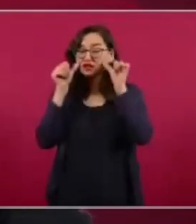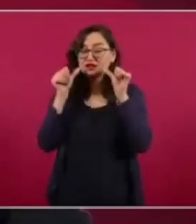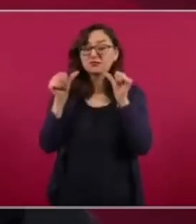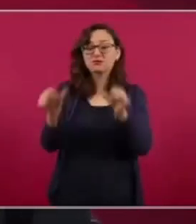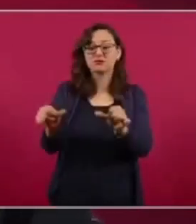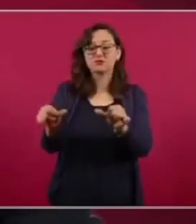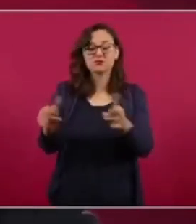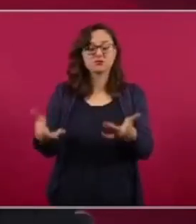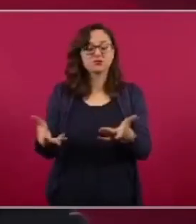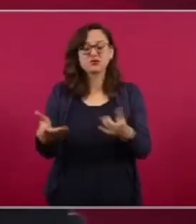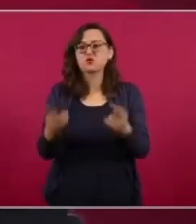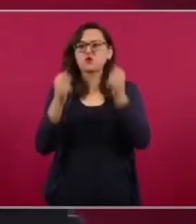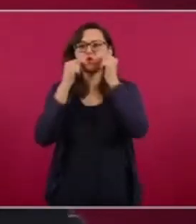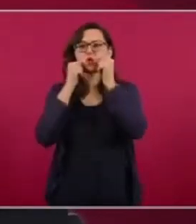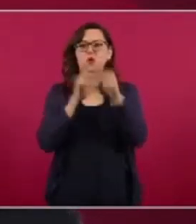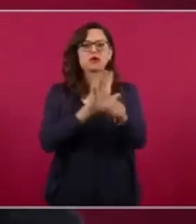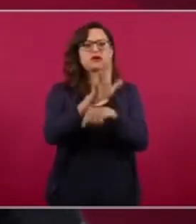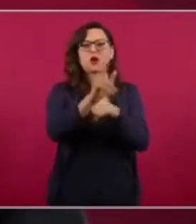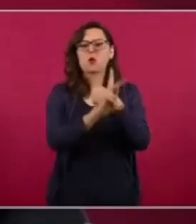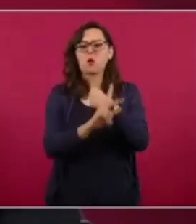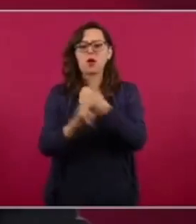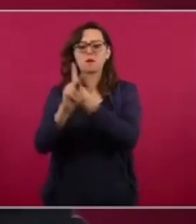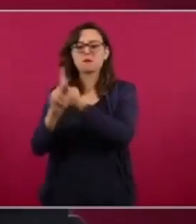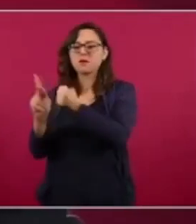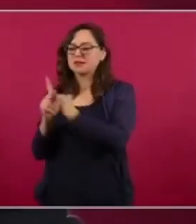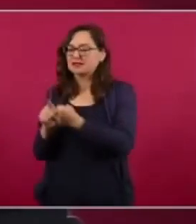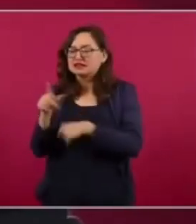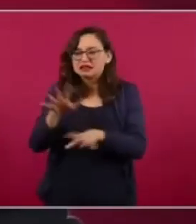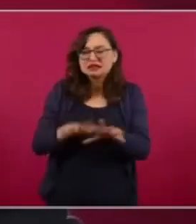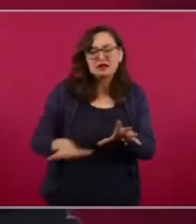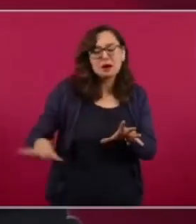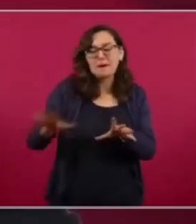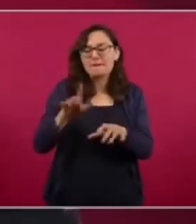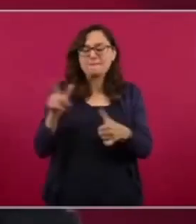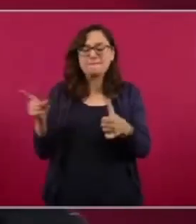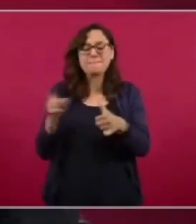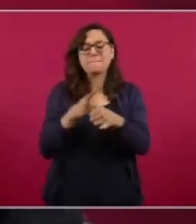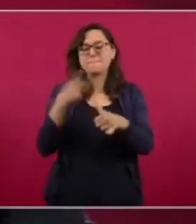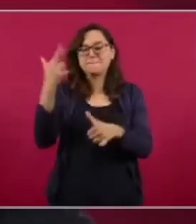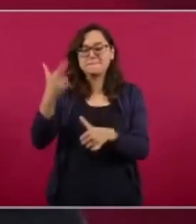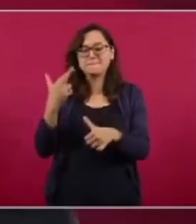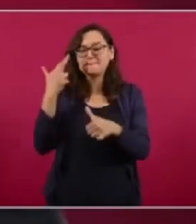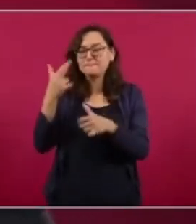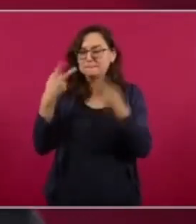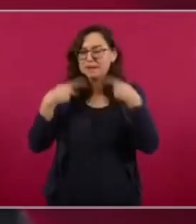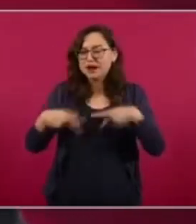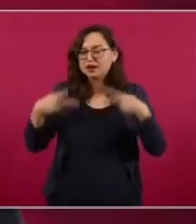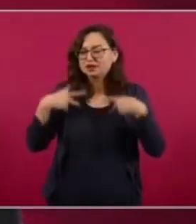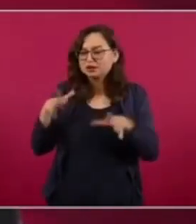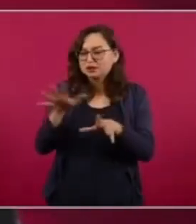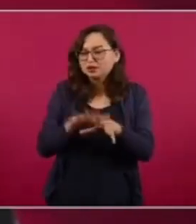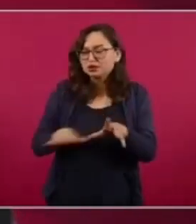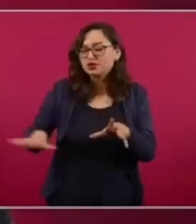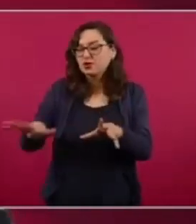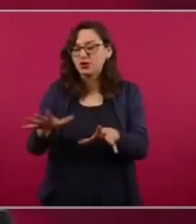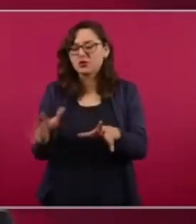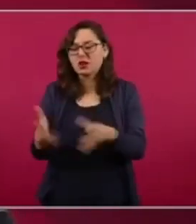de cualquier país, no los dirigentes, y mucho menos